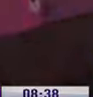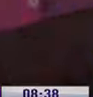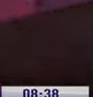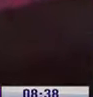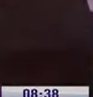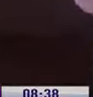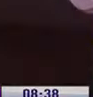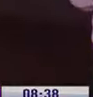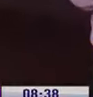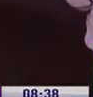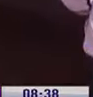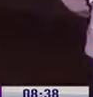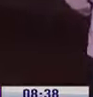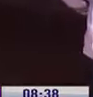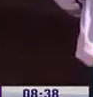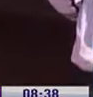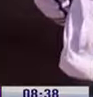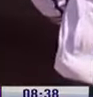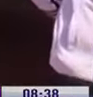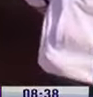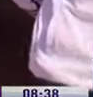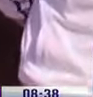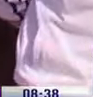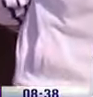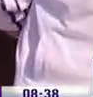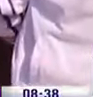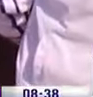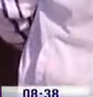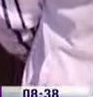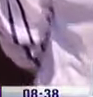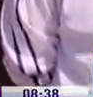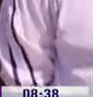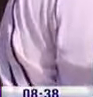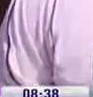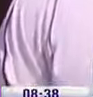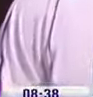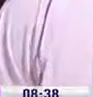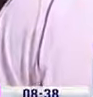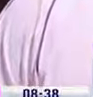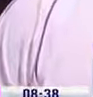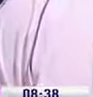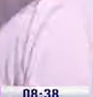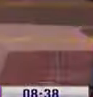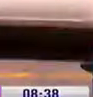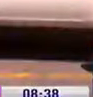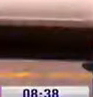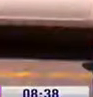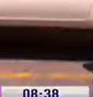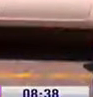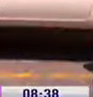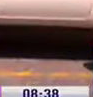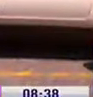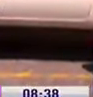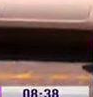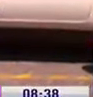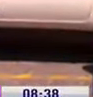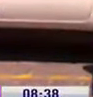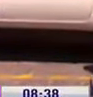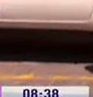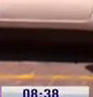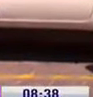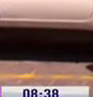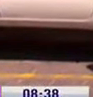Eso sí sabe, ¿no? Claro. Ahí le ponen los conos ya. Ajá, exactamente, prohibido ingresar. Este fue nuestro informe desde Sangolquí.